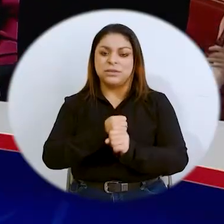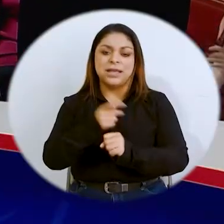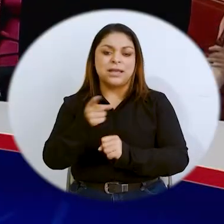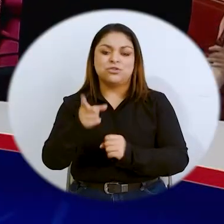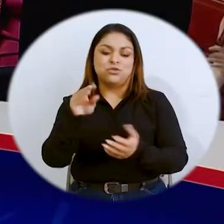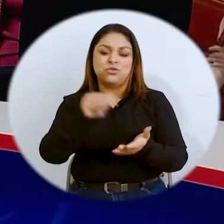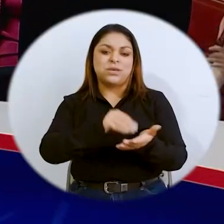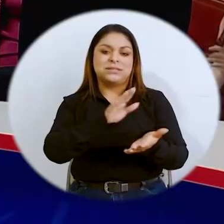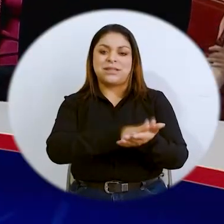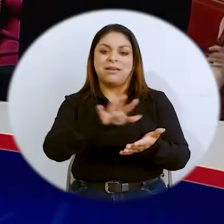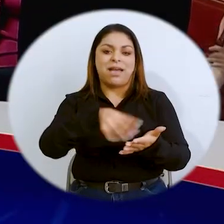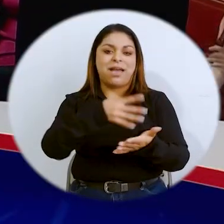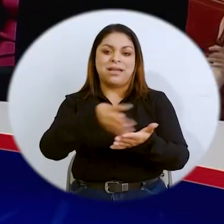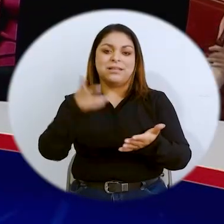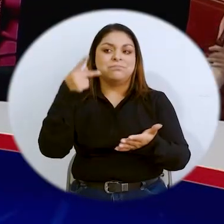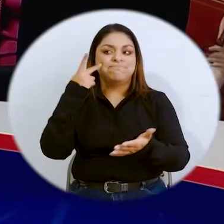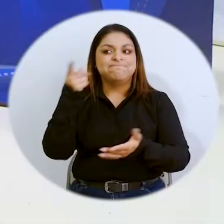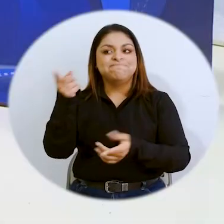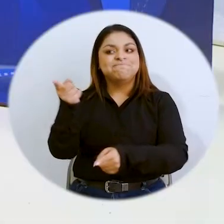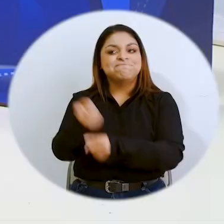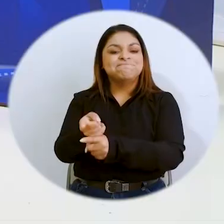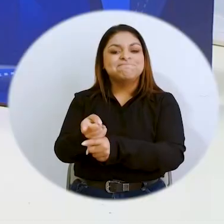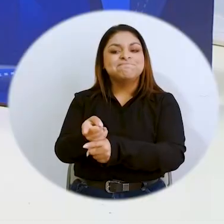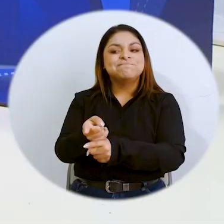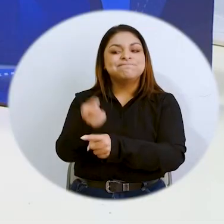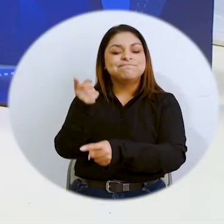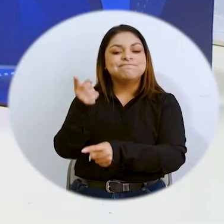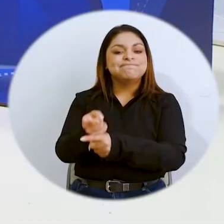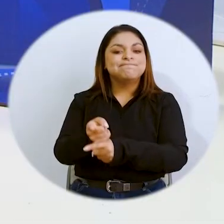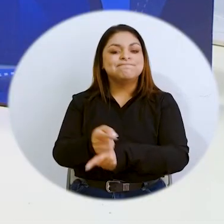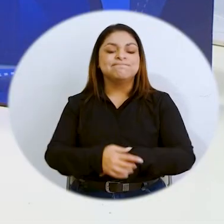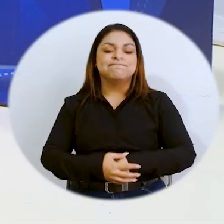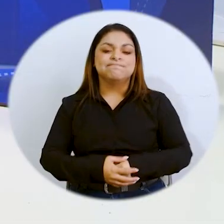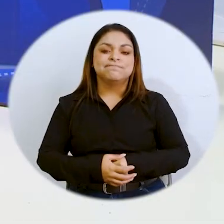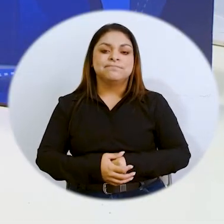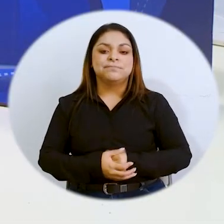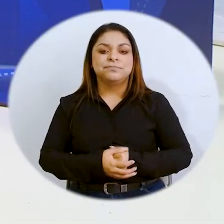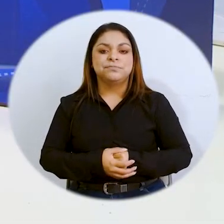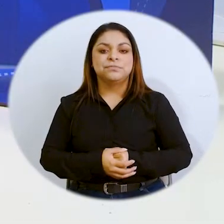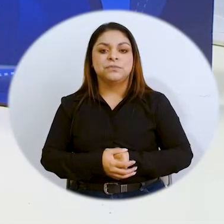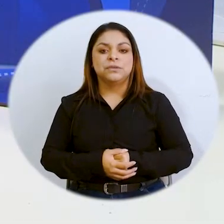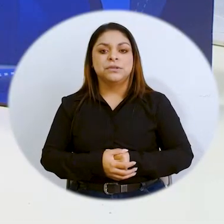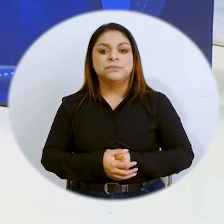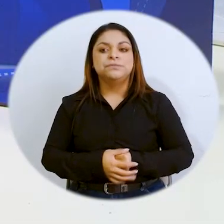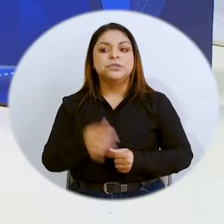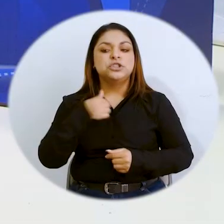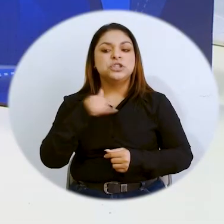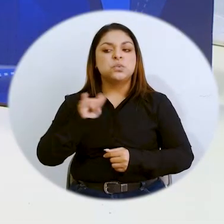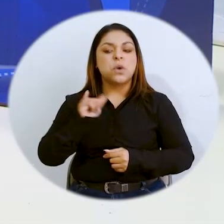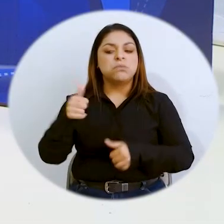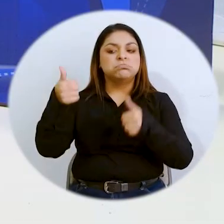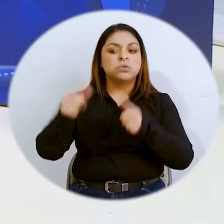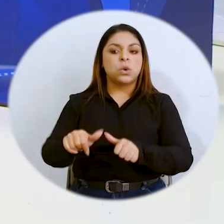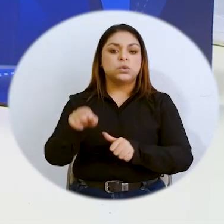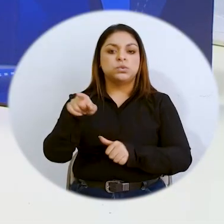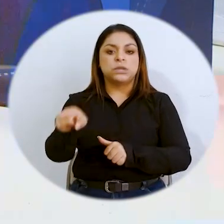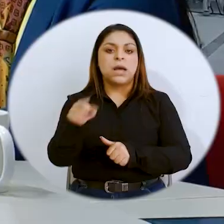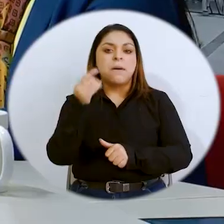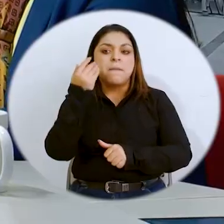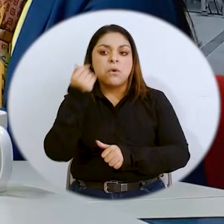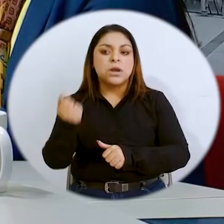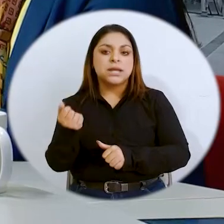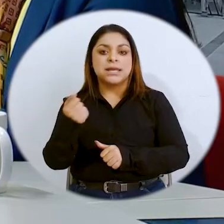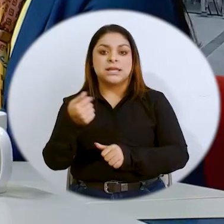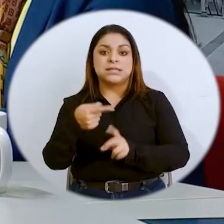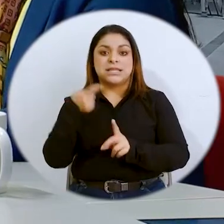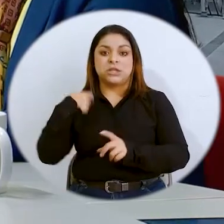y no está en la agenda política en ese momento. Es cierto. Sí, yo coincido con este tema porque